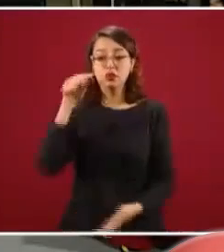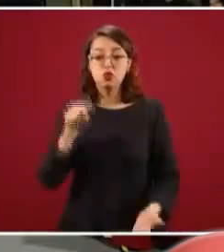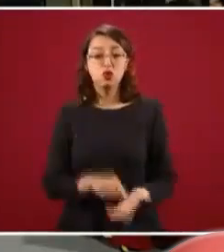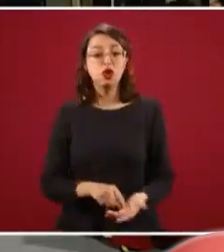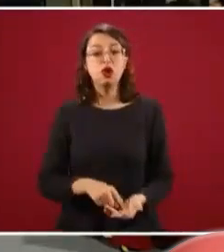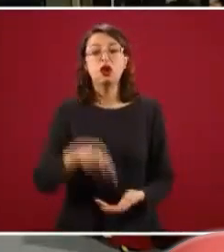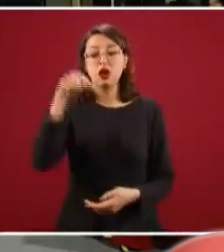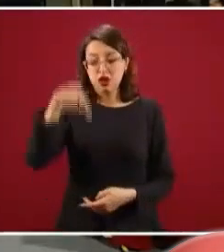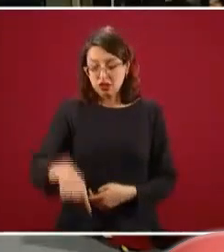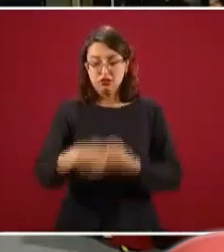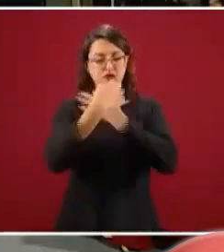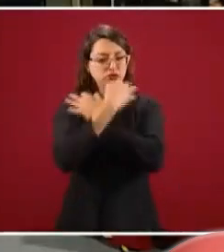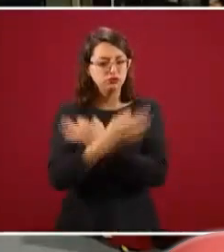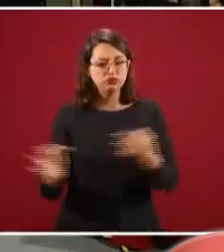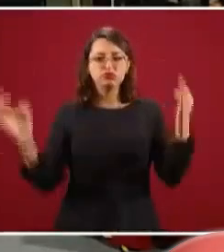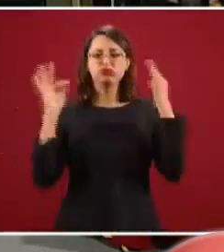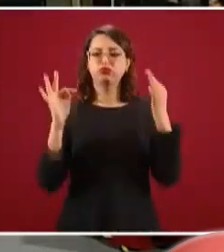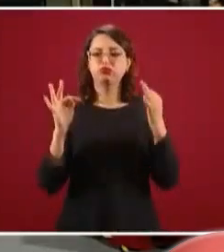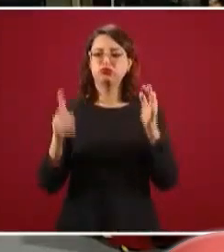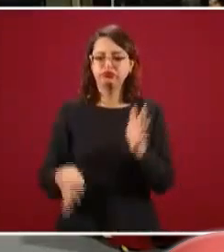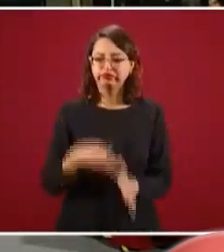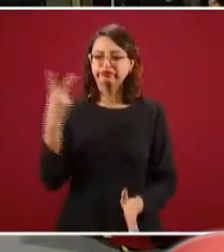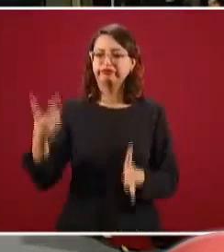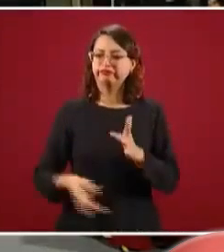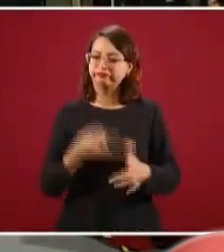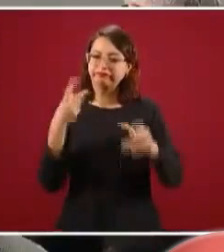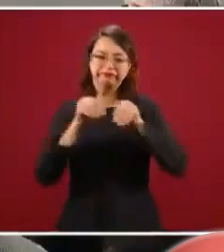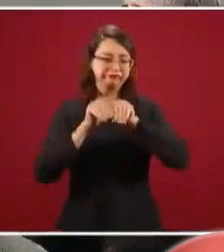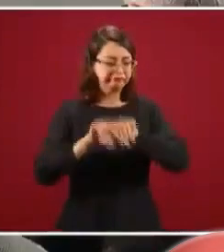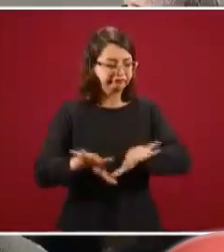esta rueda de prensa. Si hay